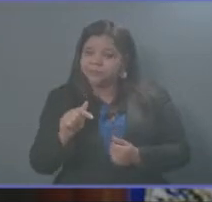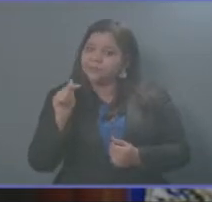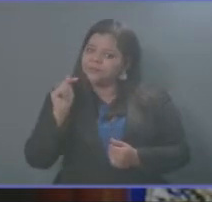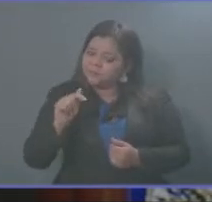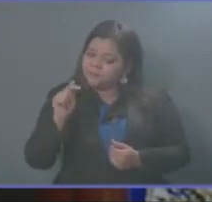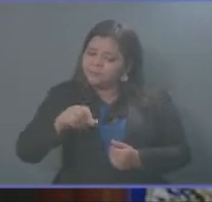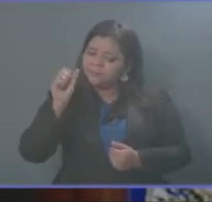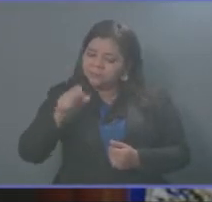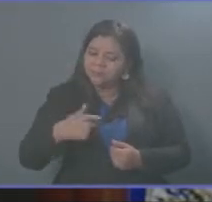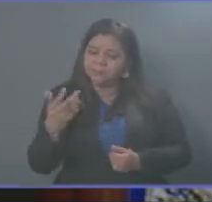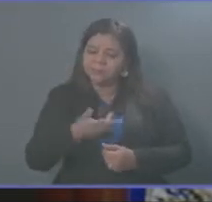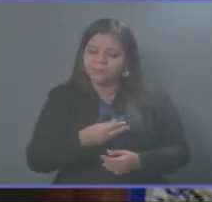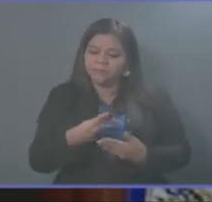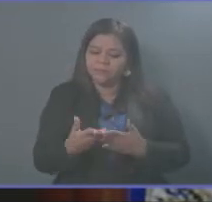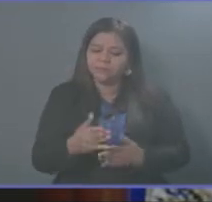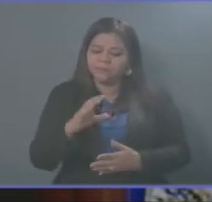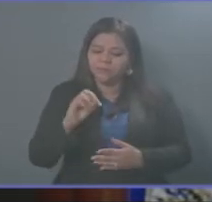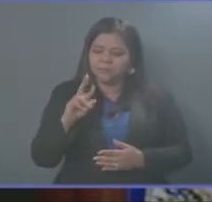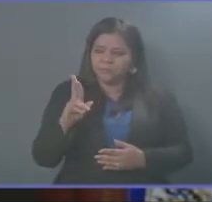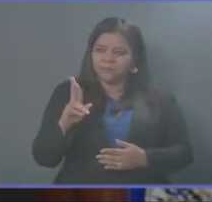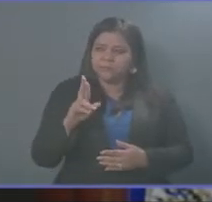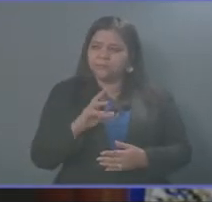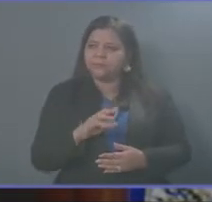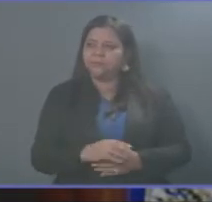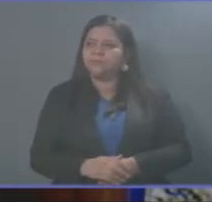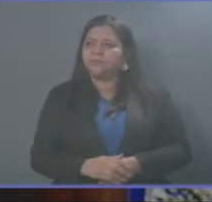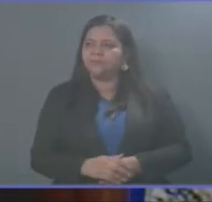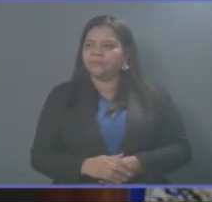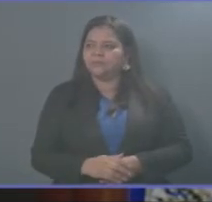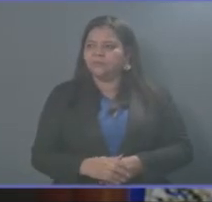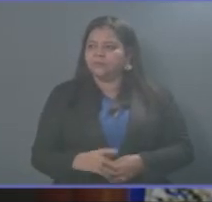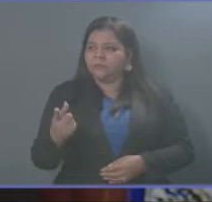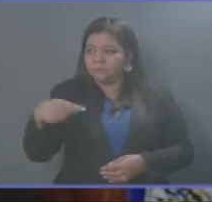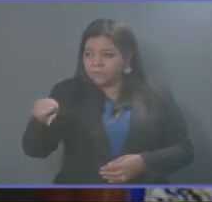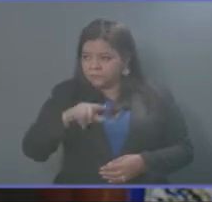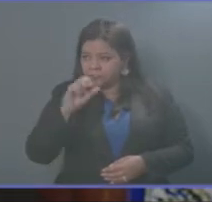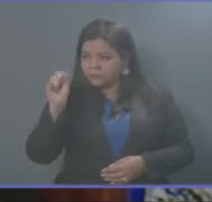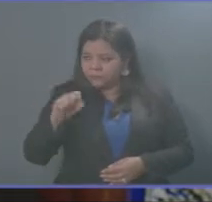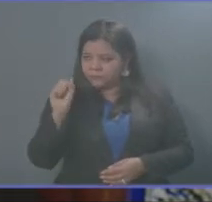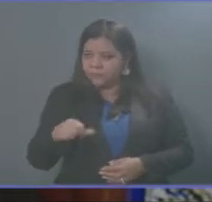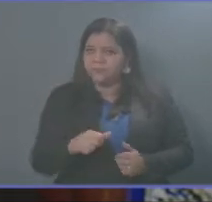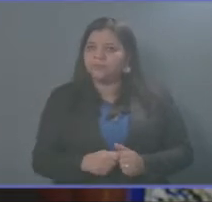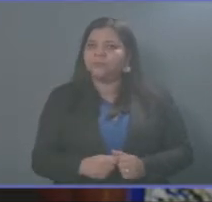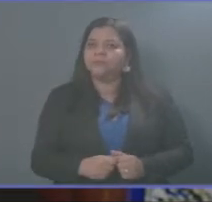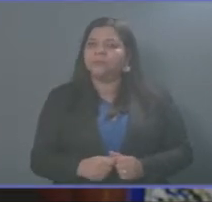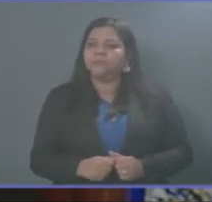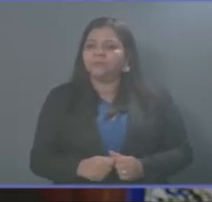A esos sí hay que llevarle a la Corte de Cuentas. A ellos sí hay que toparlos, miren.